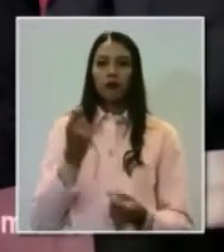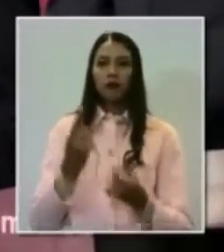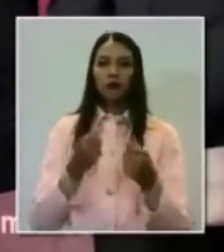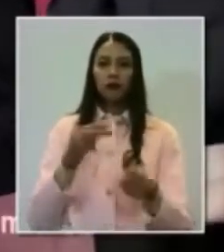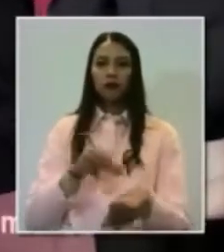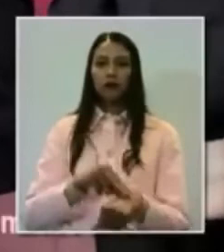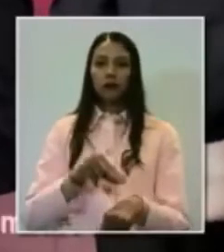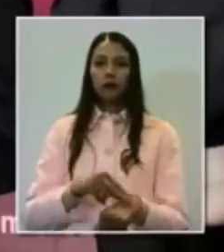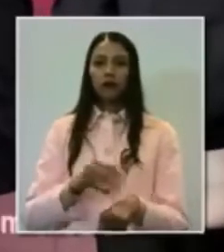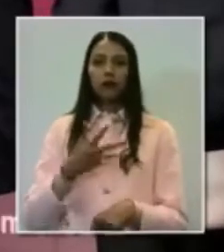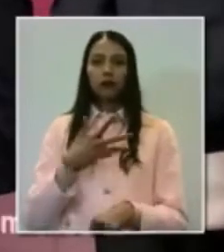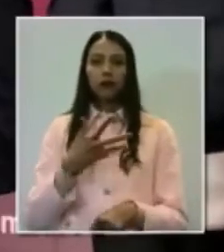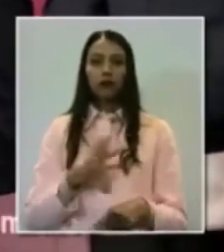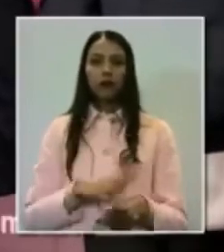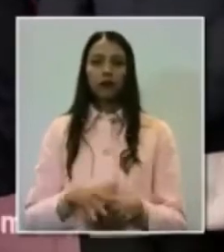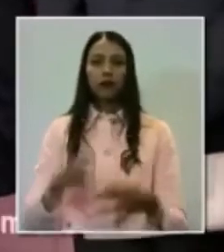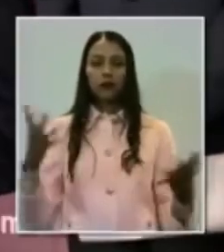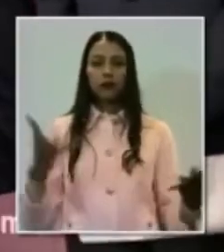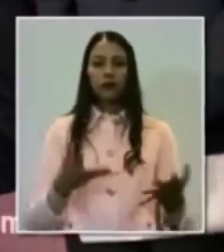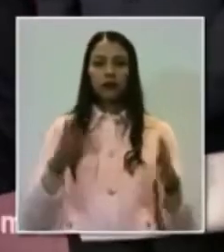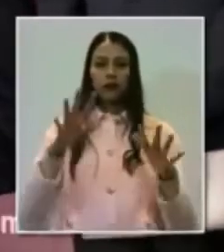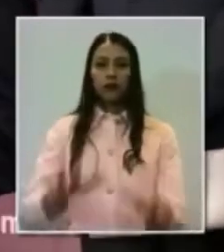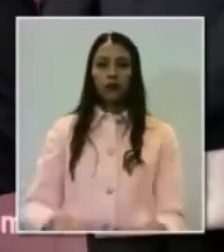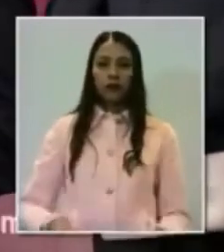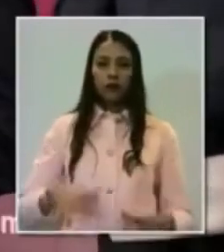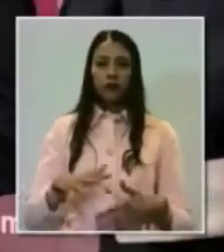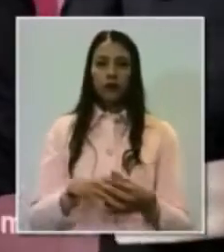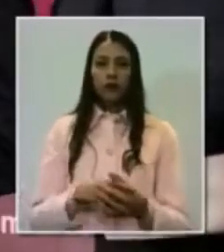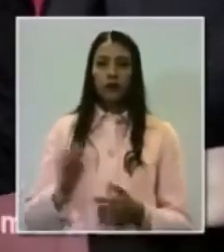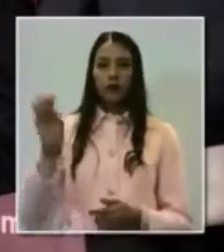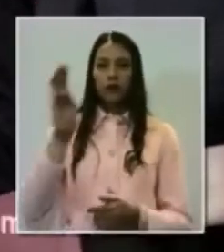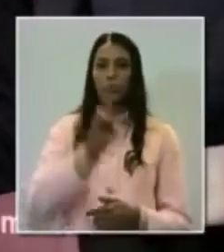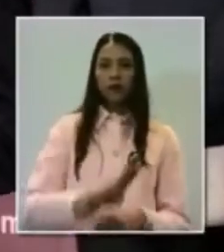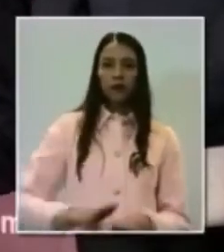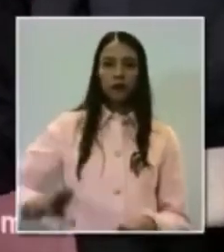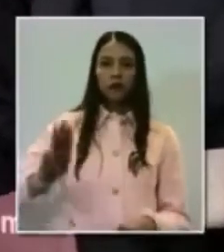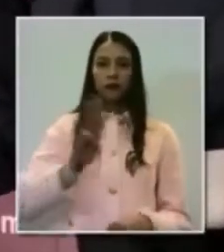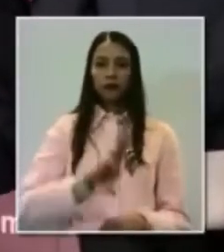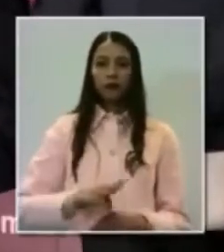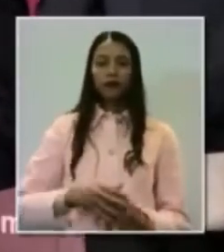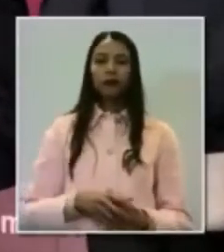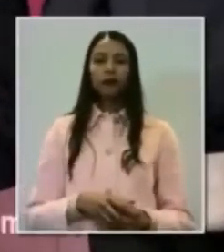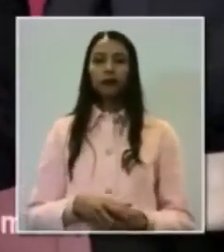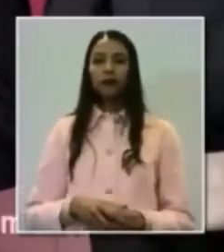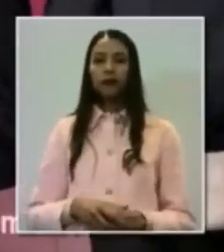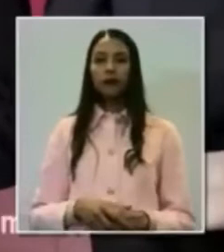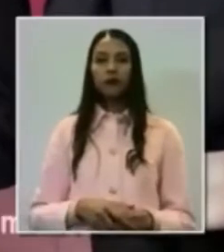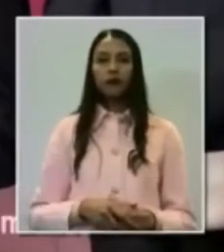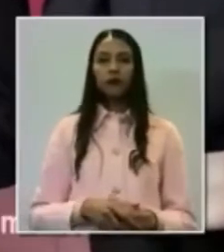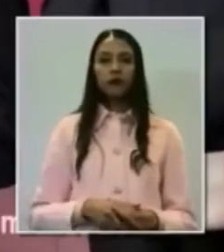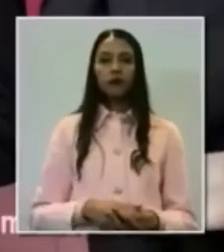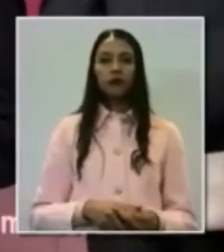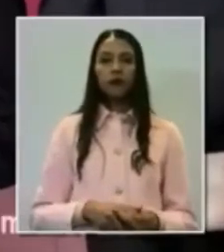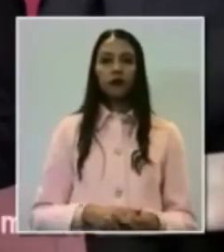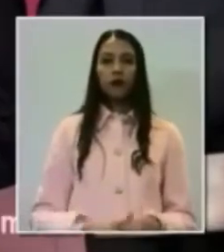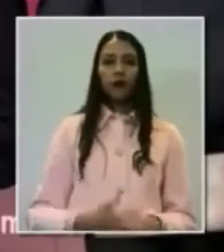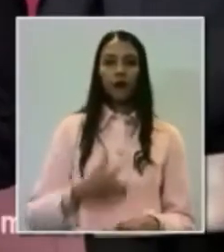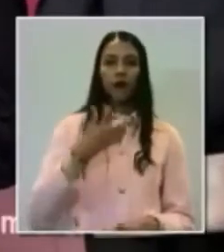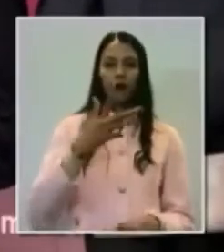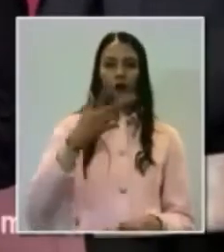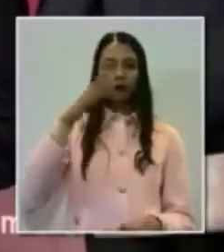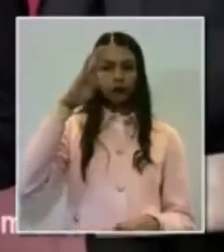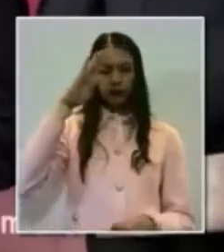doctora, se está haciendo el evento, el miércoles es 8, me